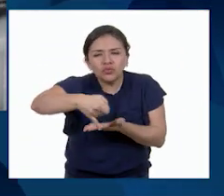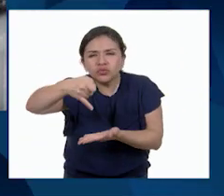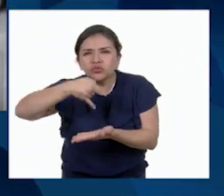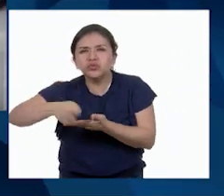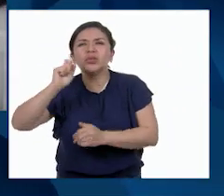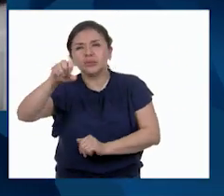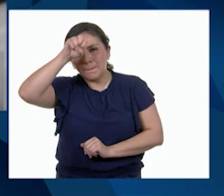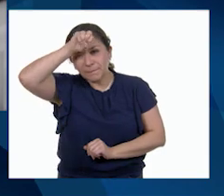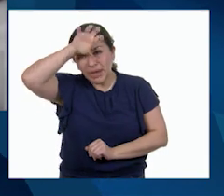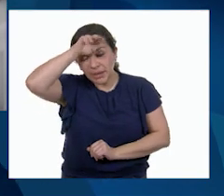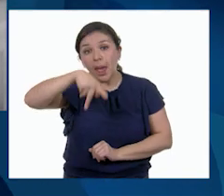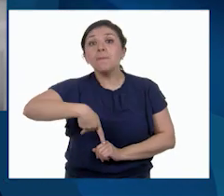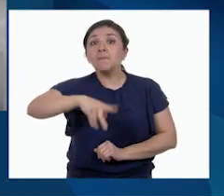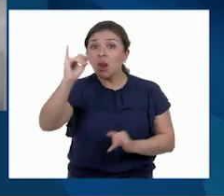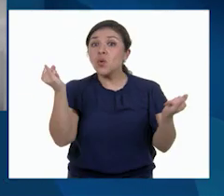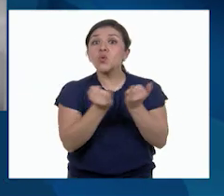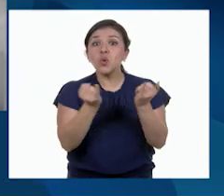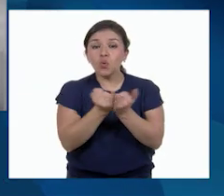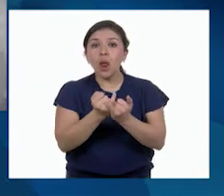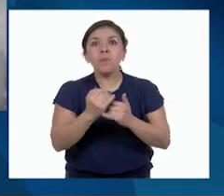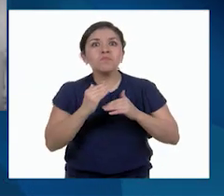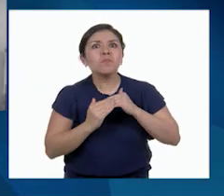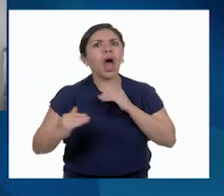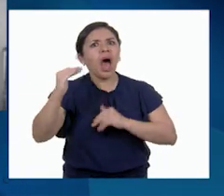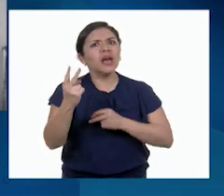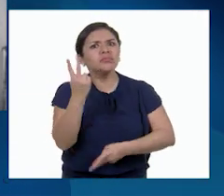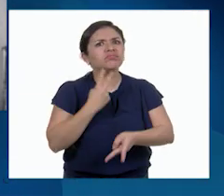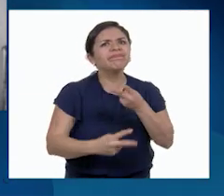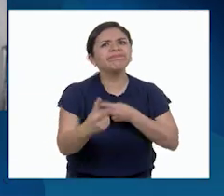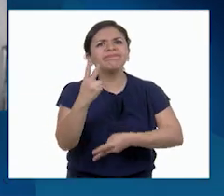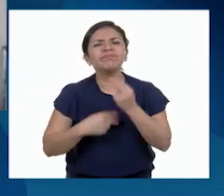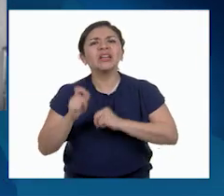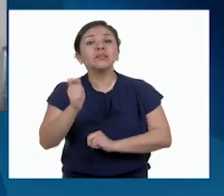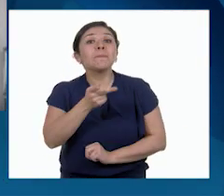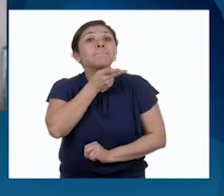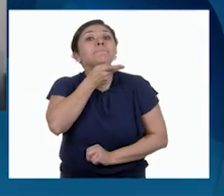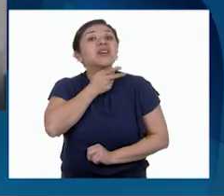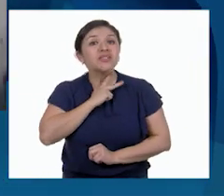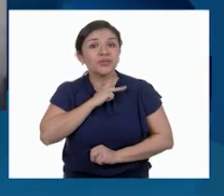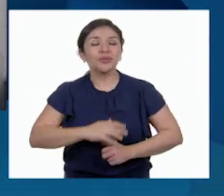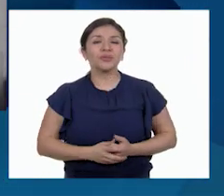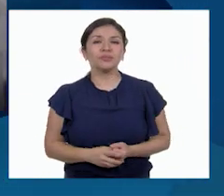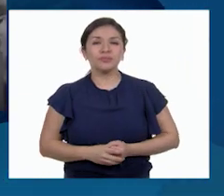mineras, pero también, en aumento constante, el petróleo.